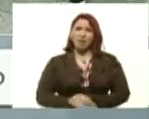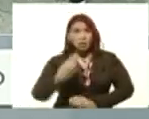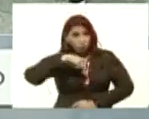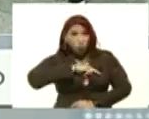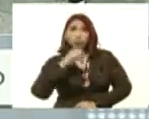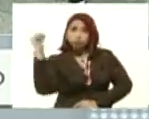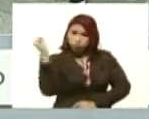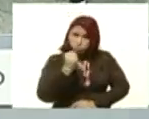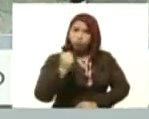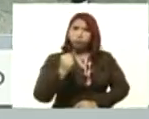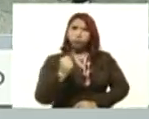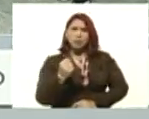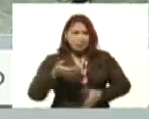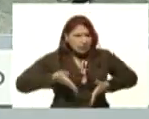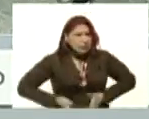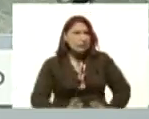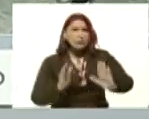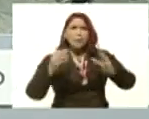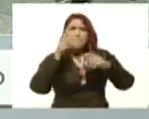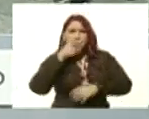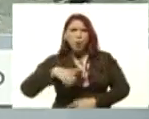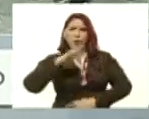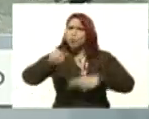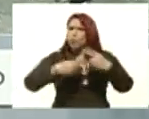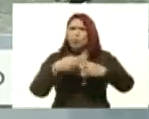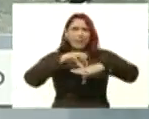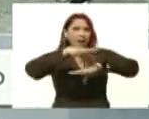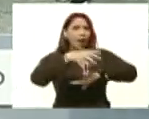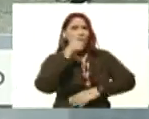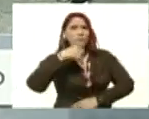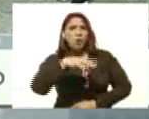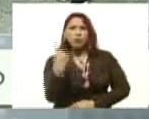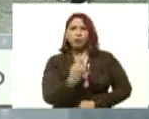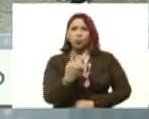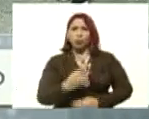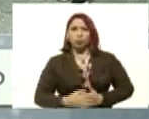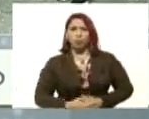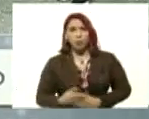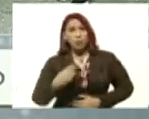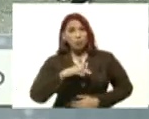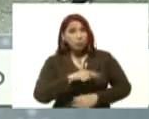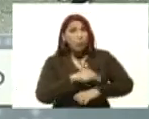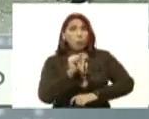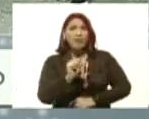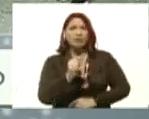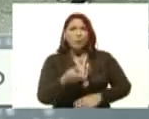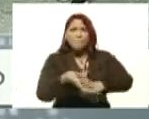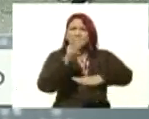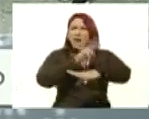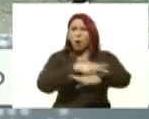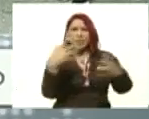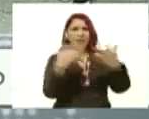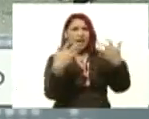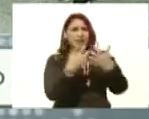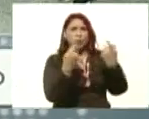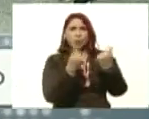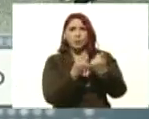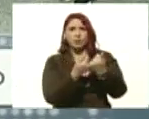Nosotros sí venimos de ese pueblo. Nunca hemos dejado al pueblo solo. En el momento peor de la guerra